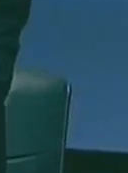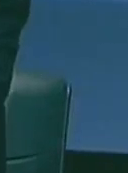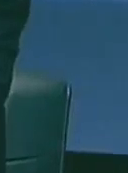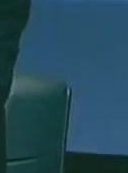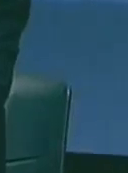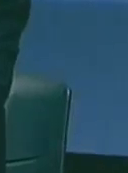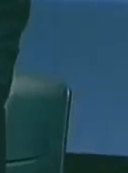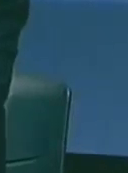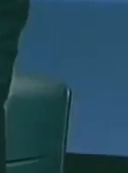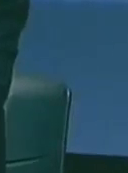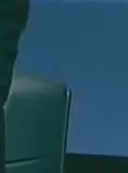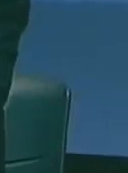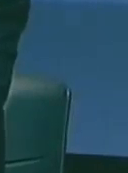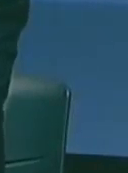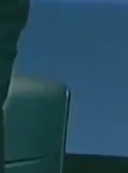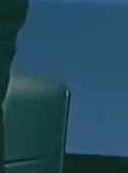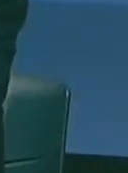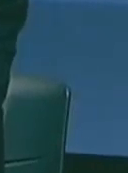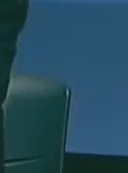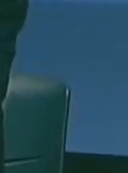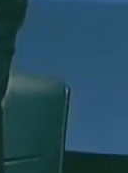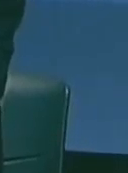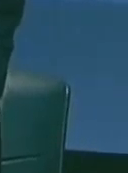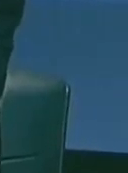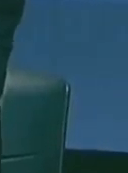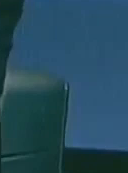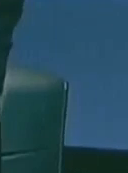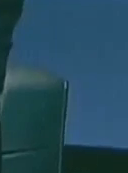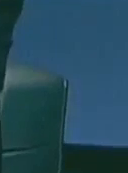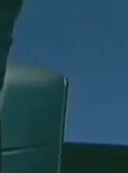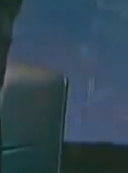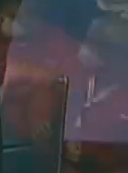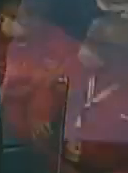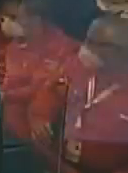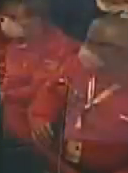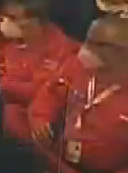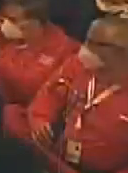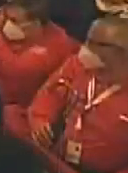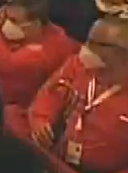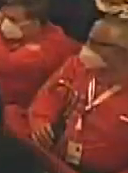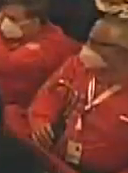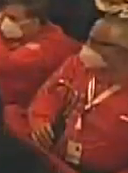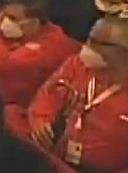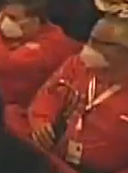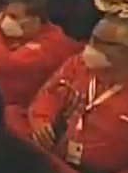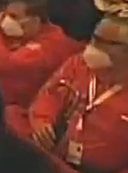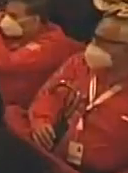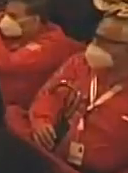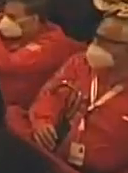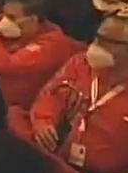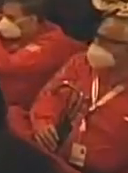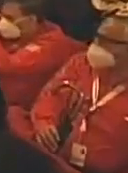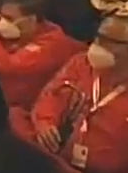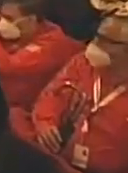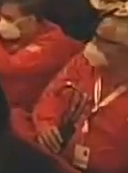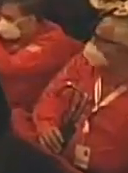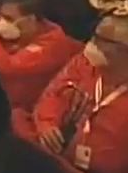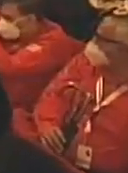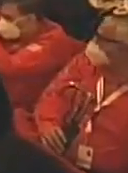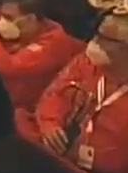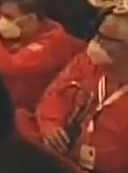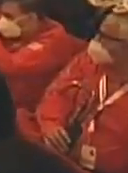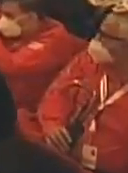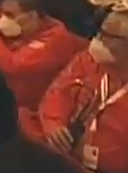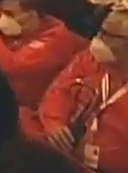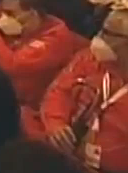rebelde, libertaria de este pueblo nuestro americano hoy. Es la historia buena, presidente, la que